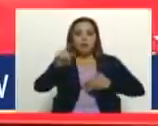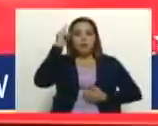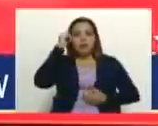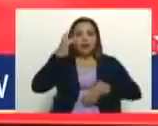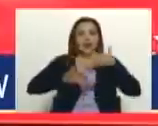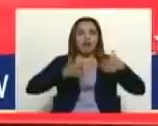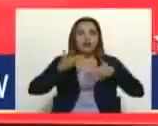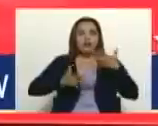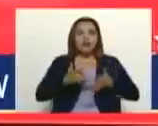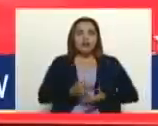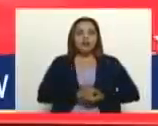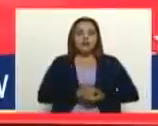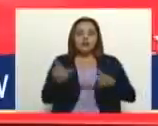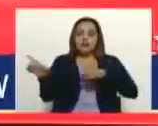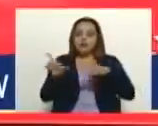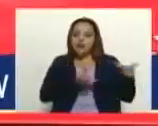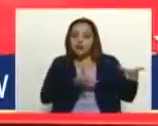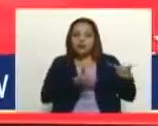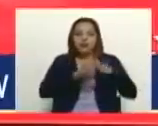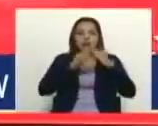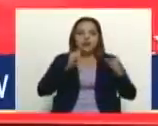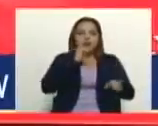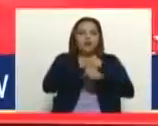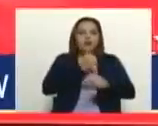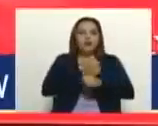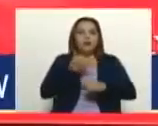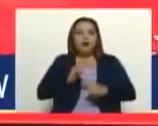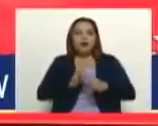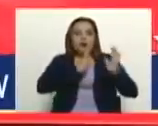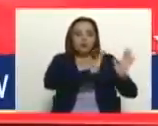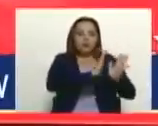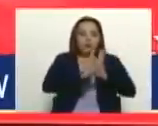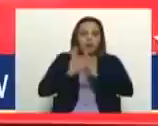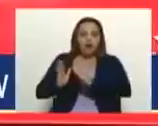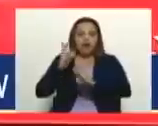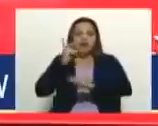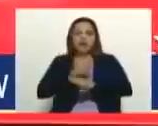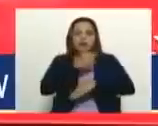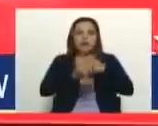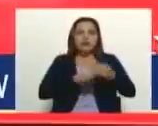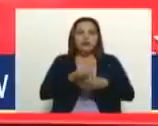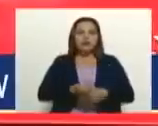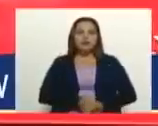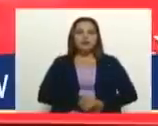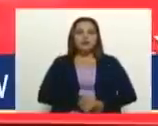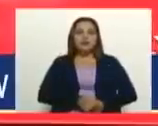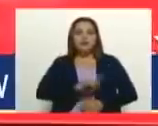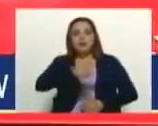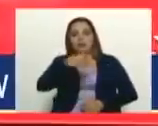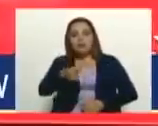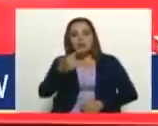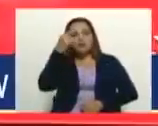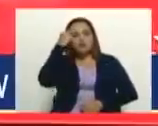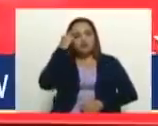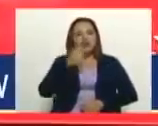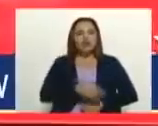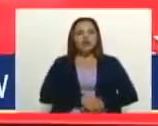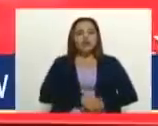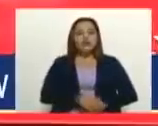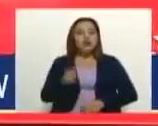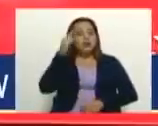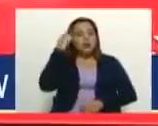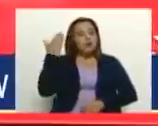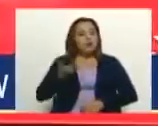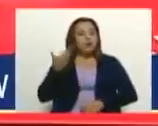agenda preparada, de las acciones que debemos emprender para los próximos días, de las fechas